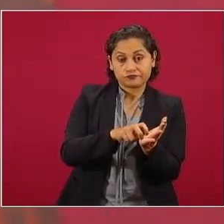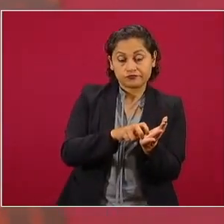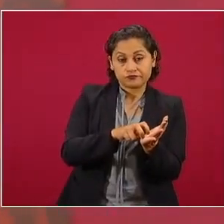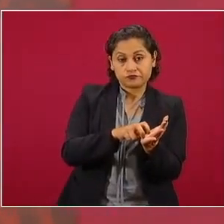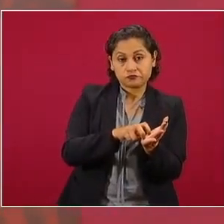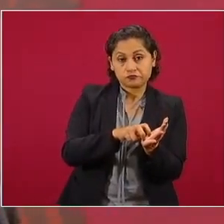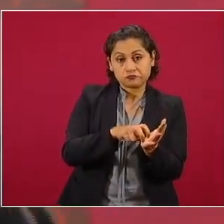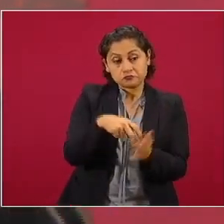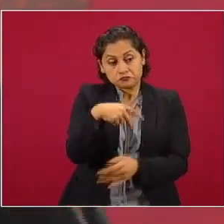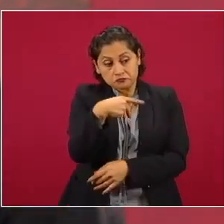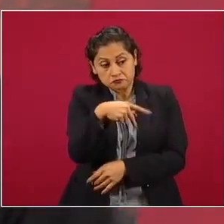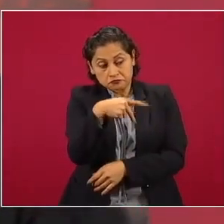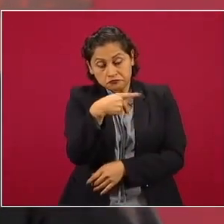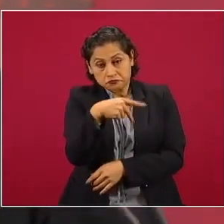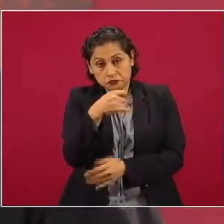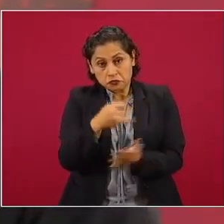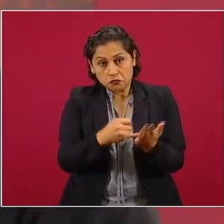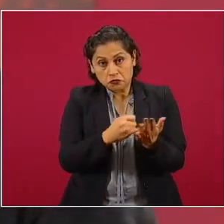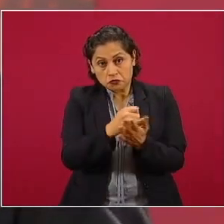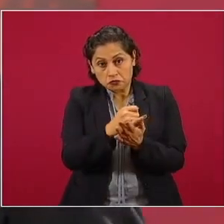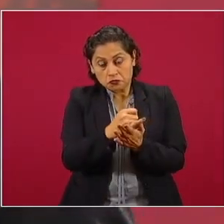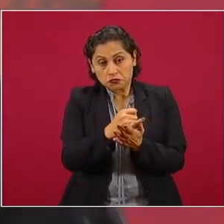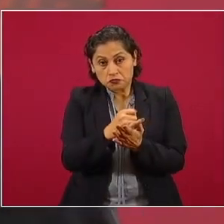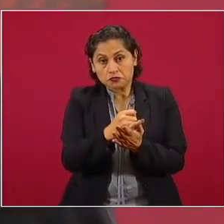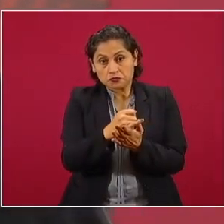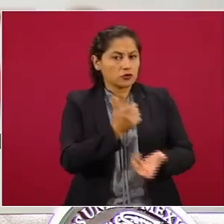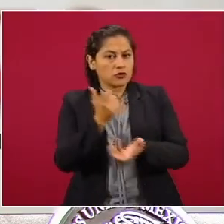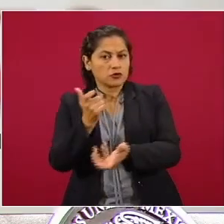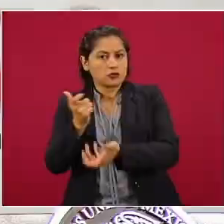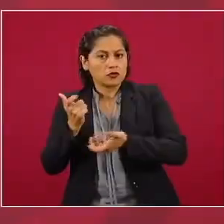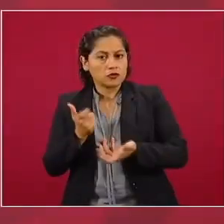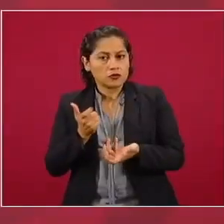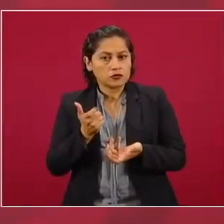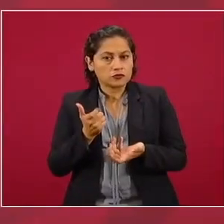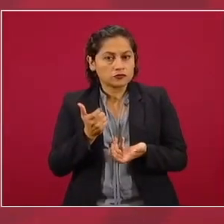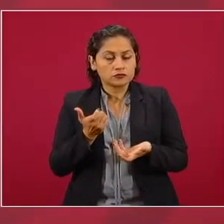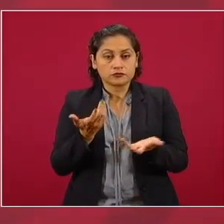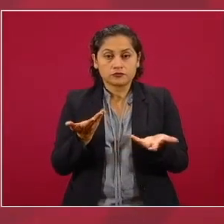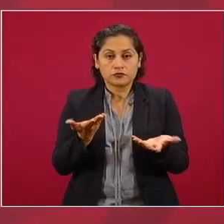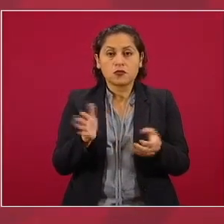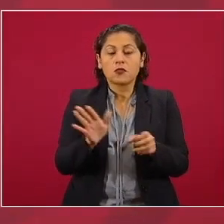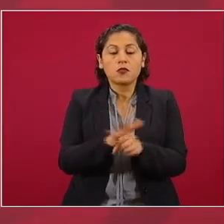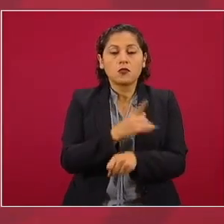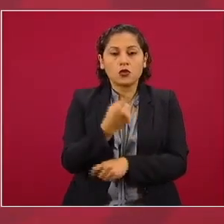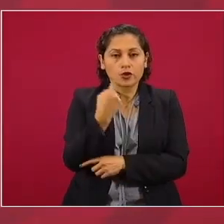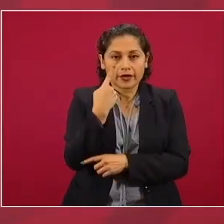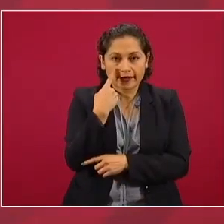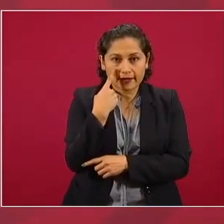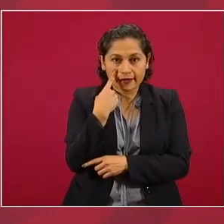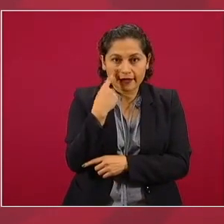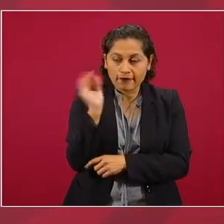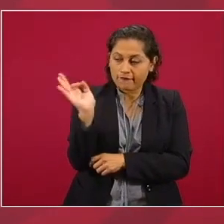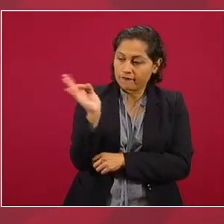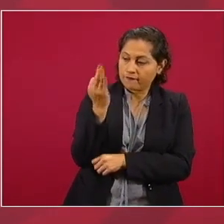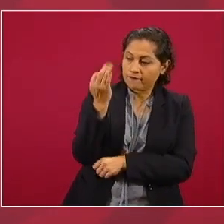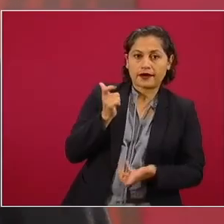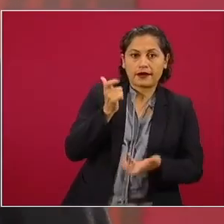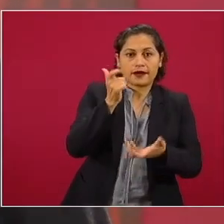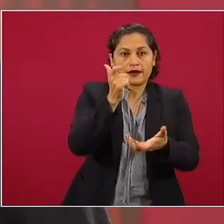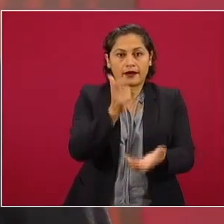cambiar la fórmula de la distribución, porque el presupuesto federal no se